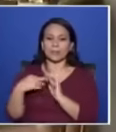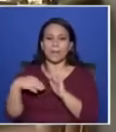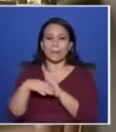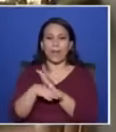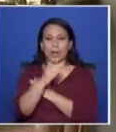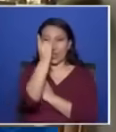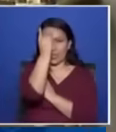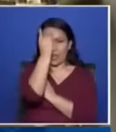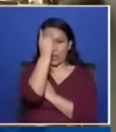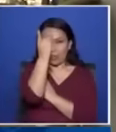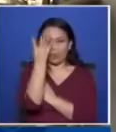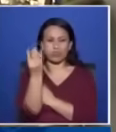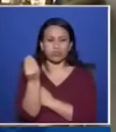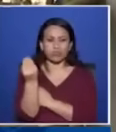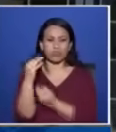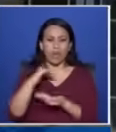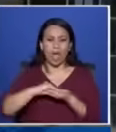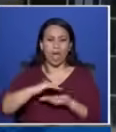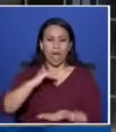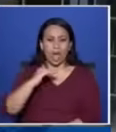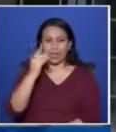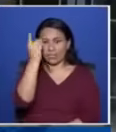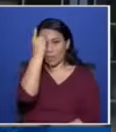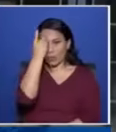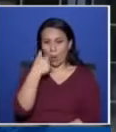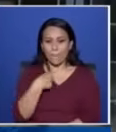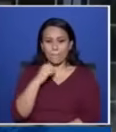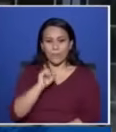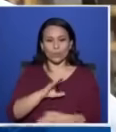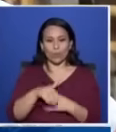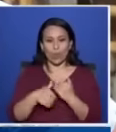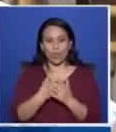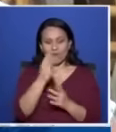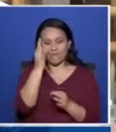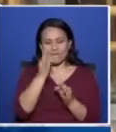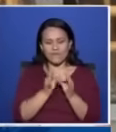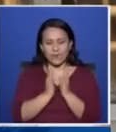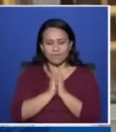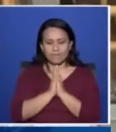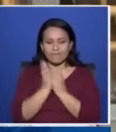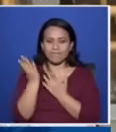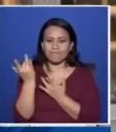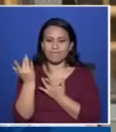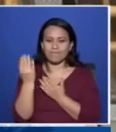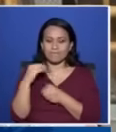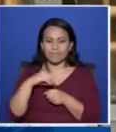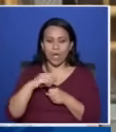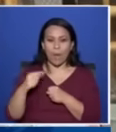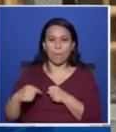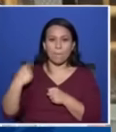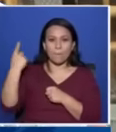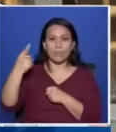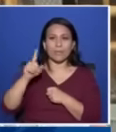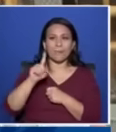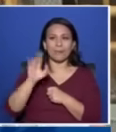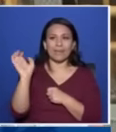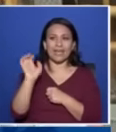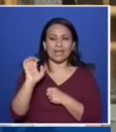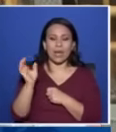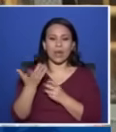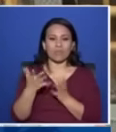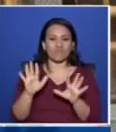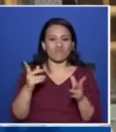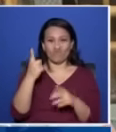estamos endeudados en esa parte. Como todos los años, nosotros tenemos toda nuestra fe, nuestra esperanza puestas en el feriado del 1 de enero.